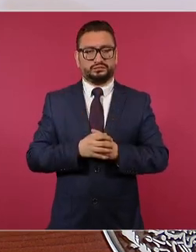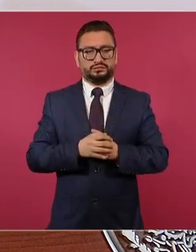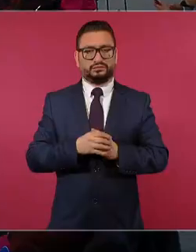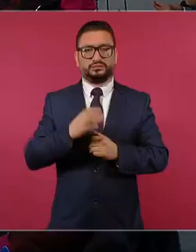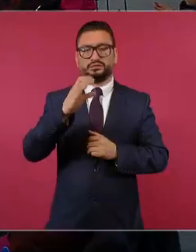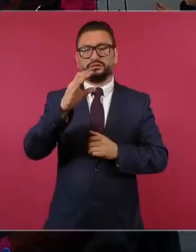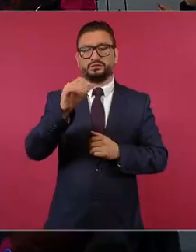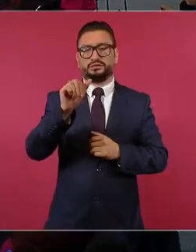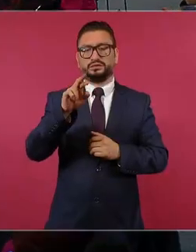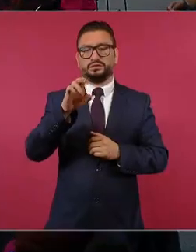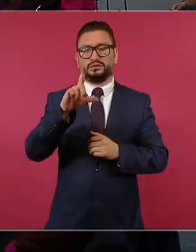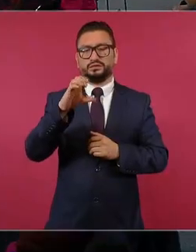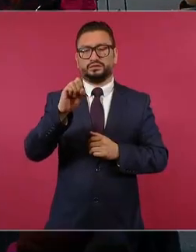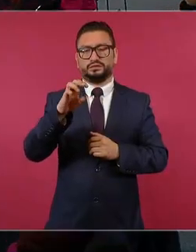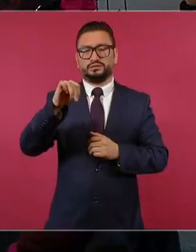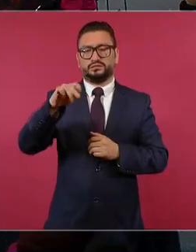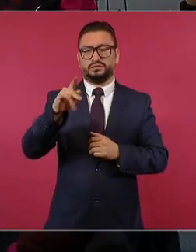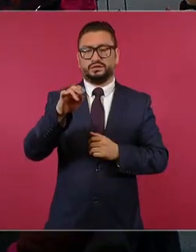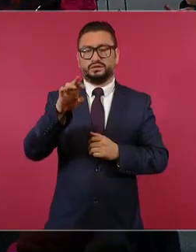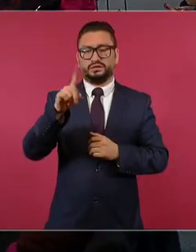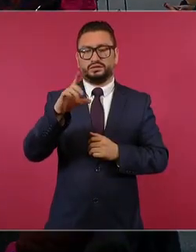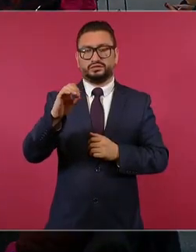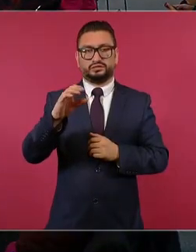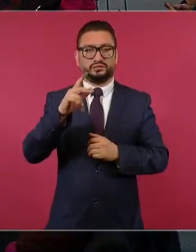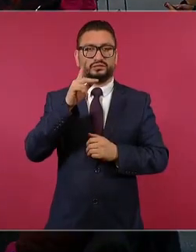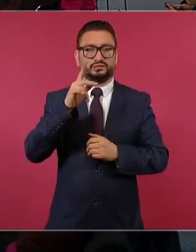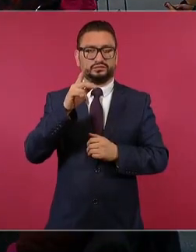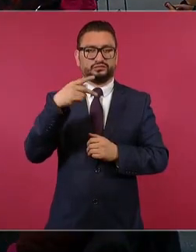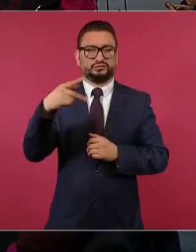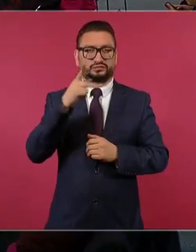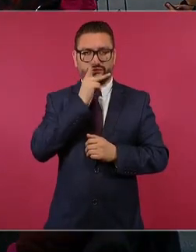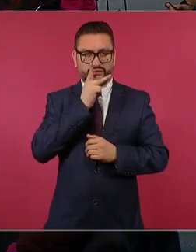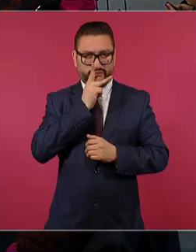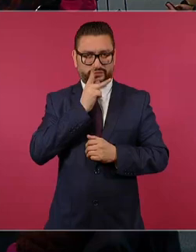Carlos Madrazo, papá.